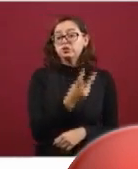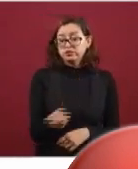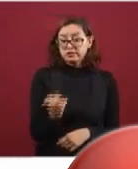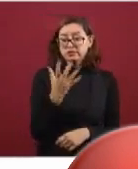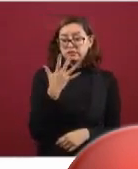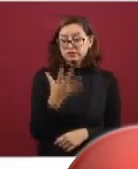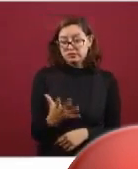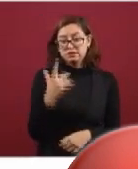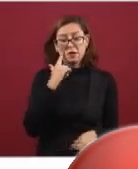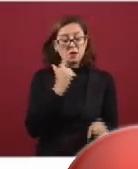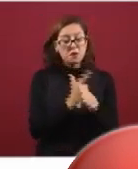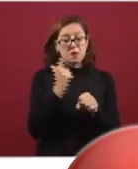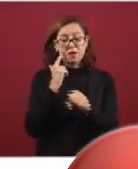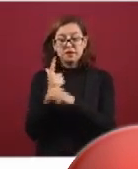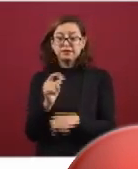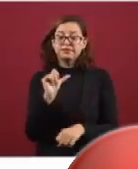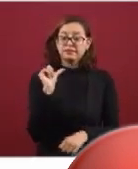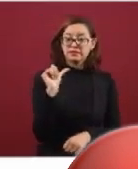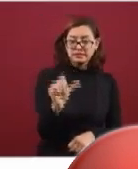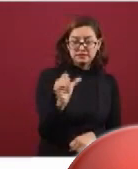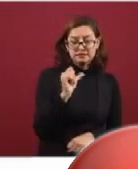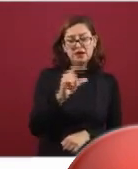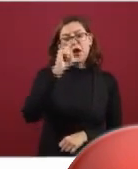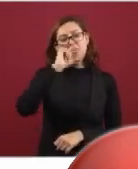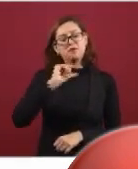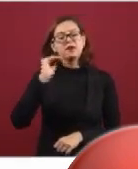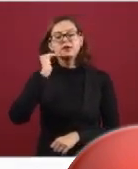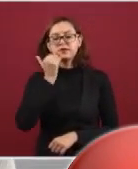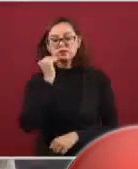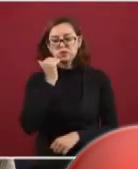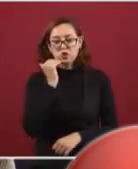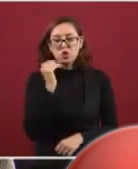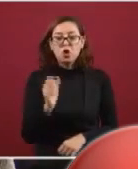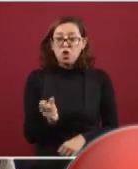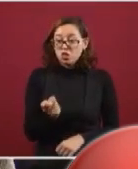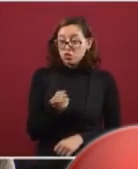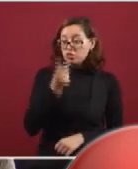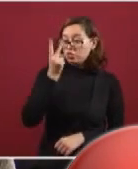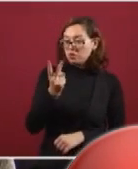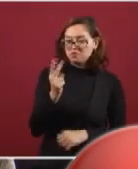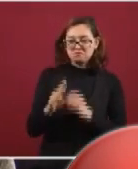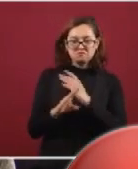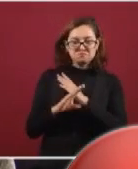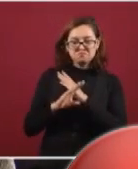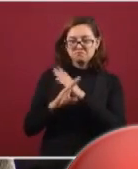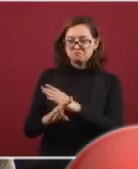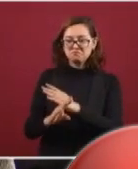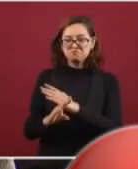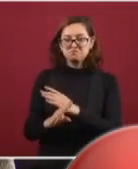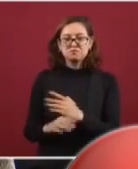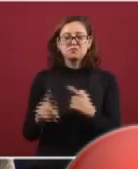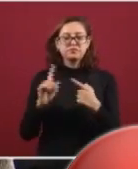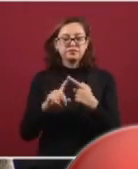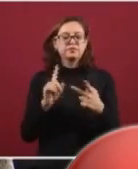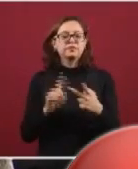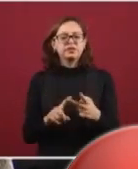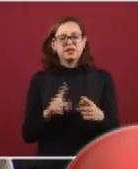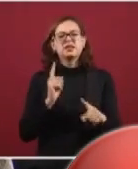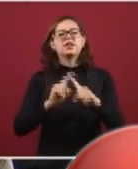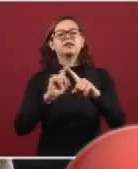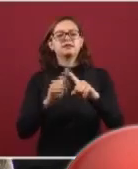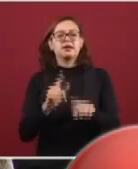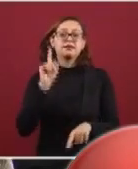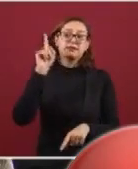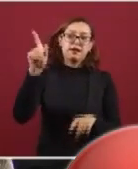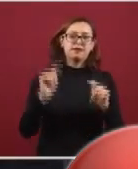verificadas, 16 se encontraron con irregularidades, las dos que no se dejaron verificar por segunda ocasión son de Tlaxcala,